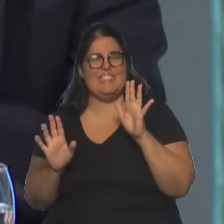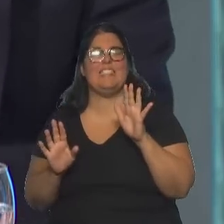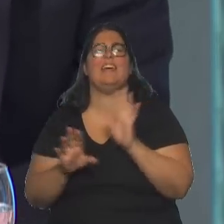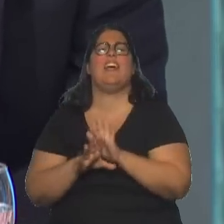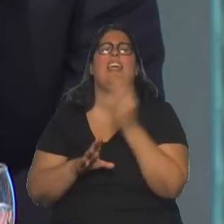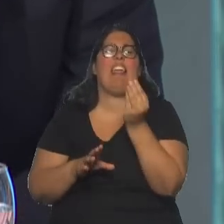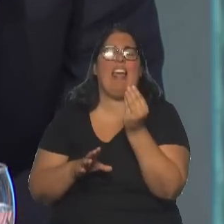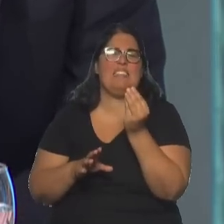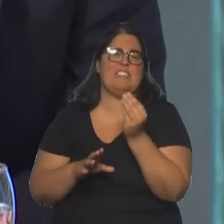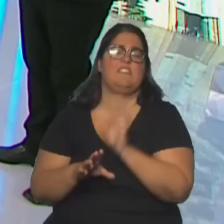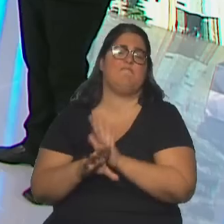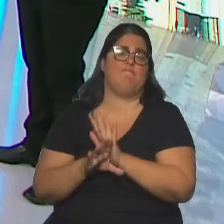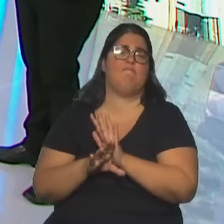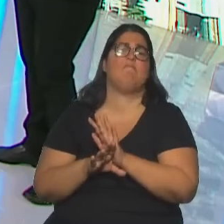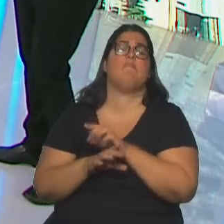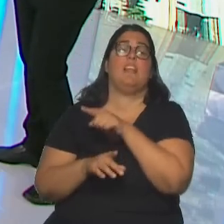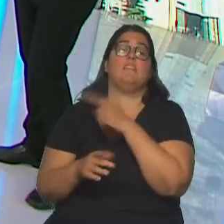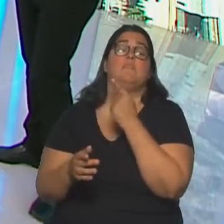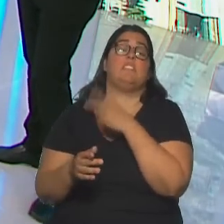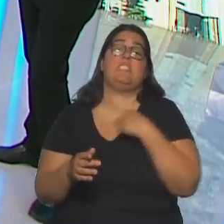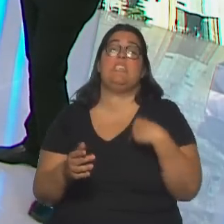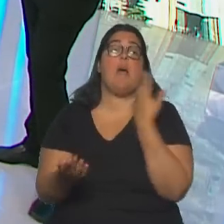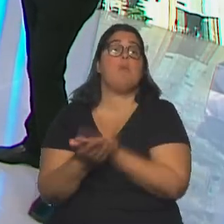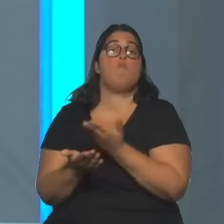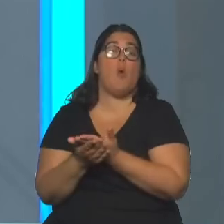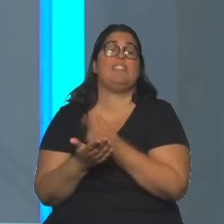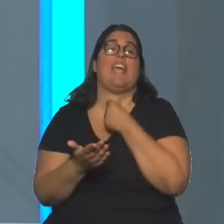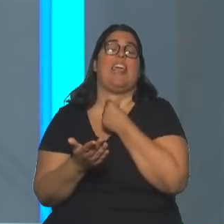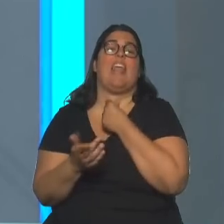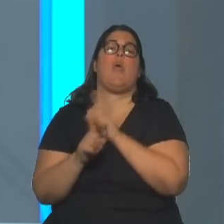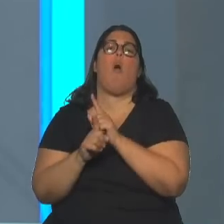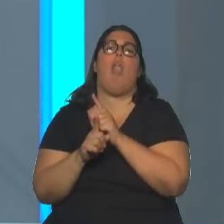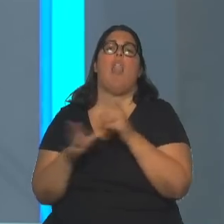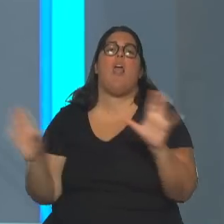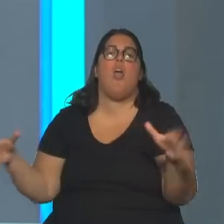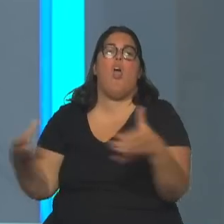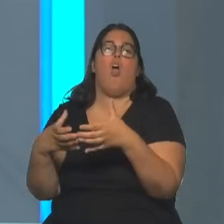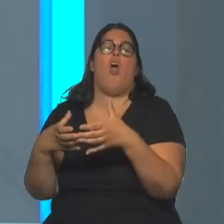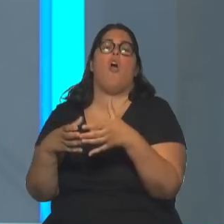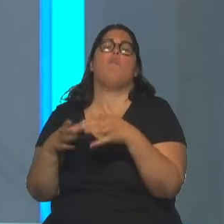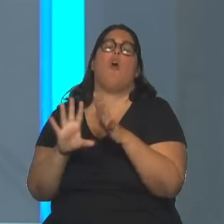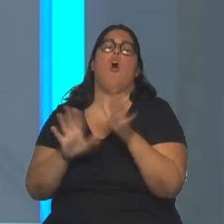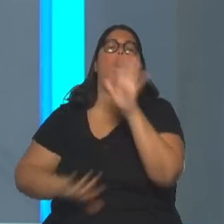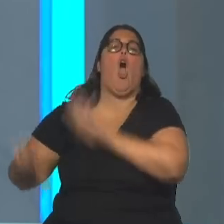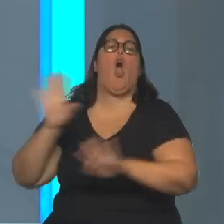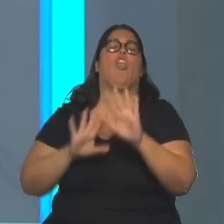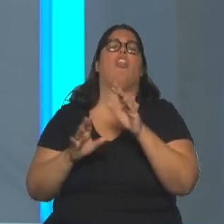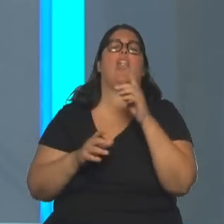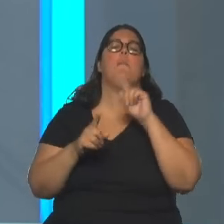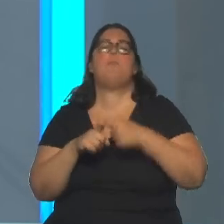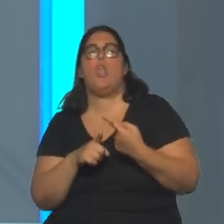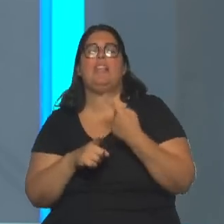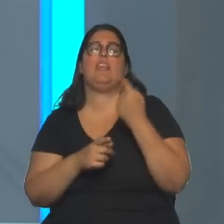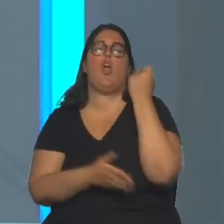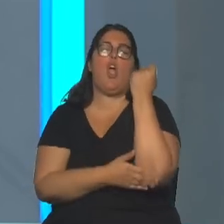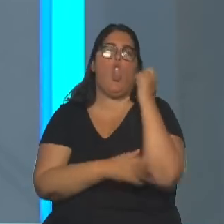ni nada menos que la propuesta china para la construcción de un nuevo orden político y económico internacional. Y